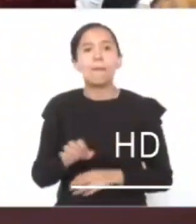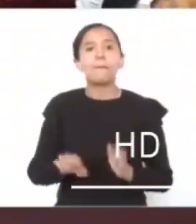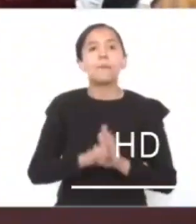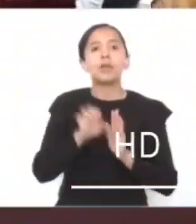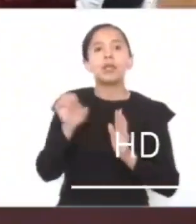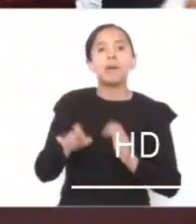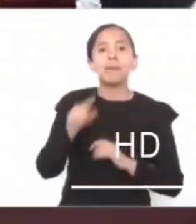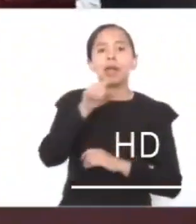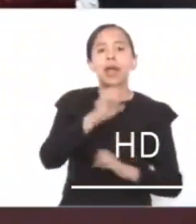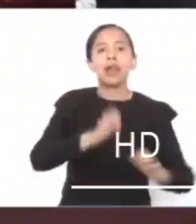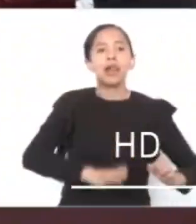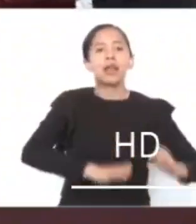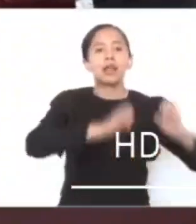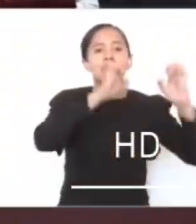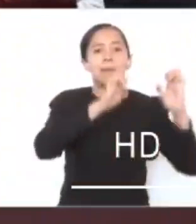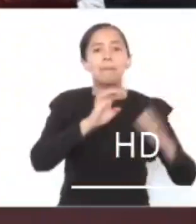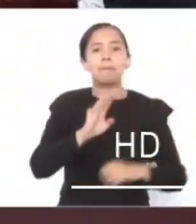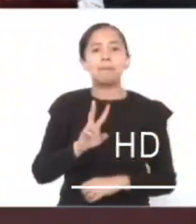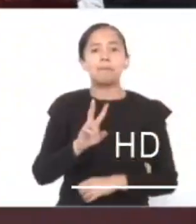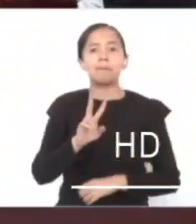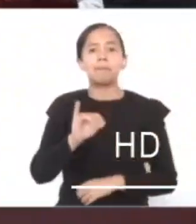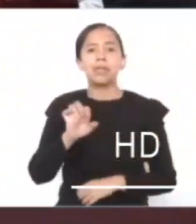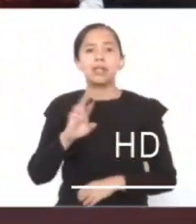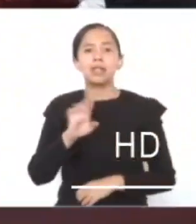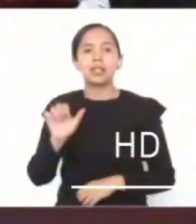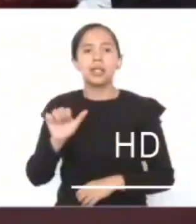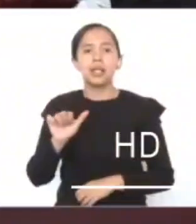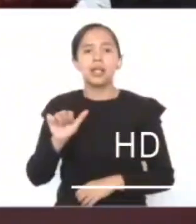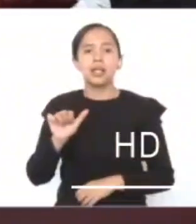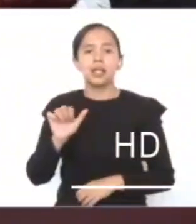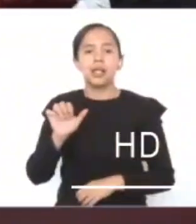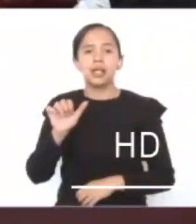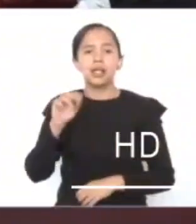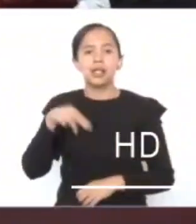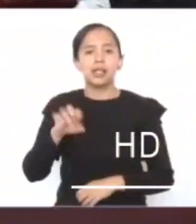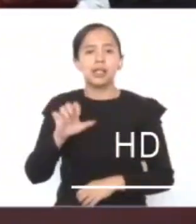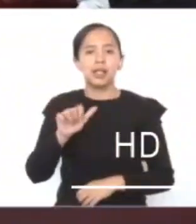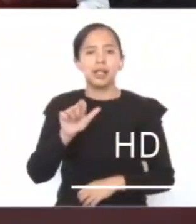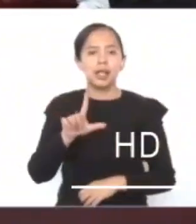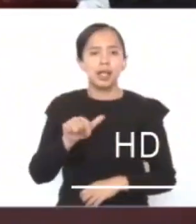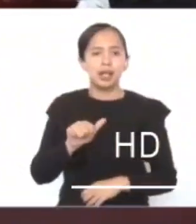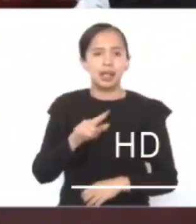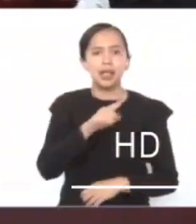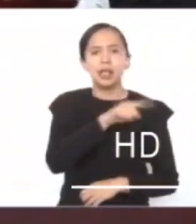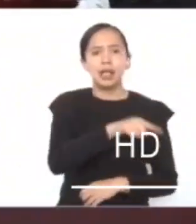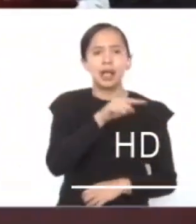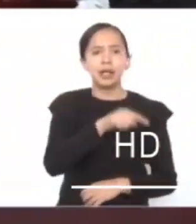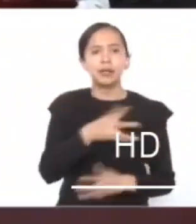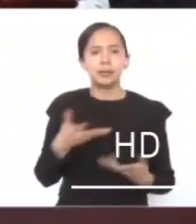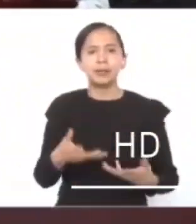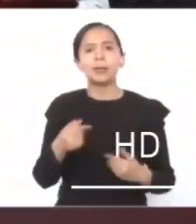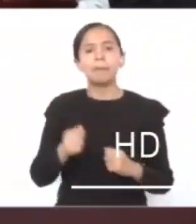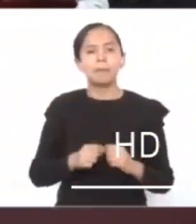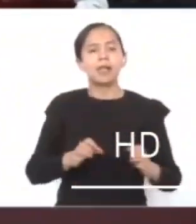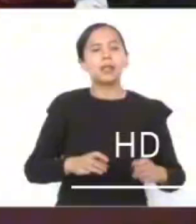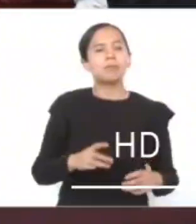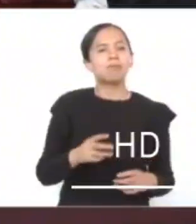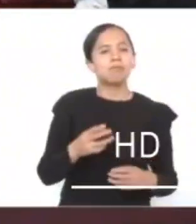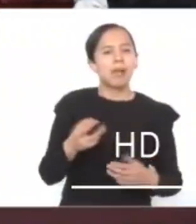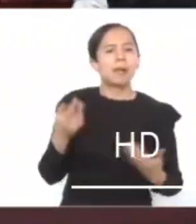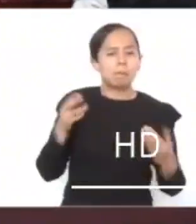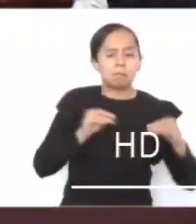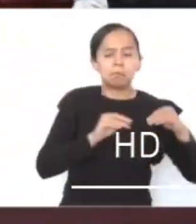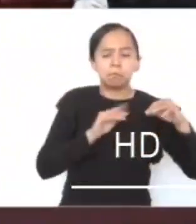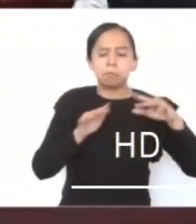edificio Virreinal, fue 1 minuto 50 segundos lo que demoraron en evacuar todo el edificio. Eso quiere